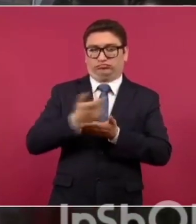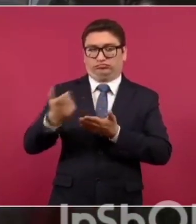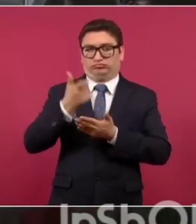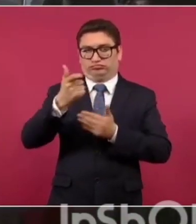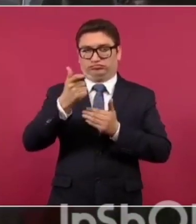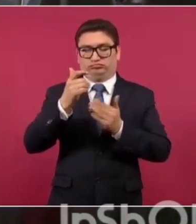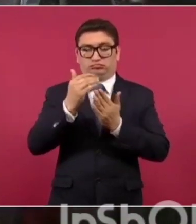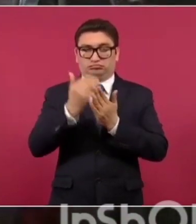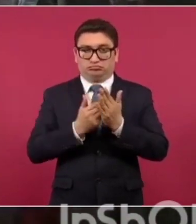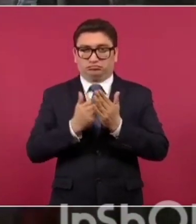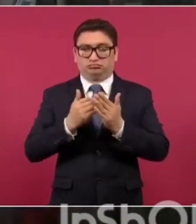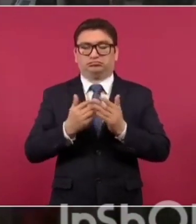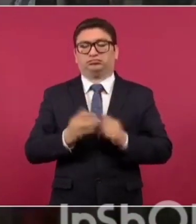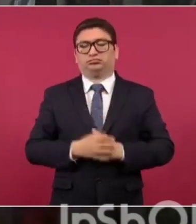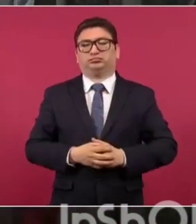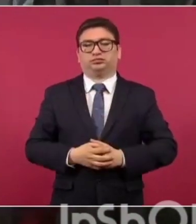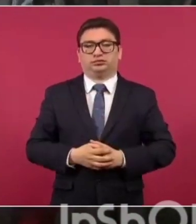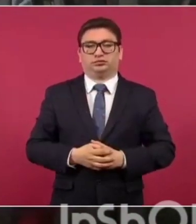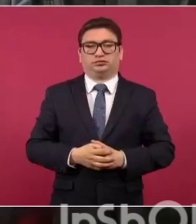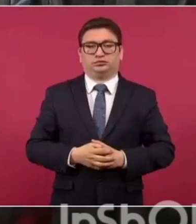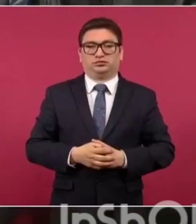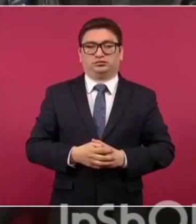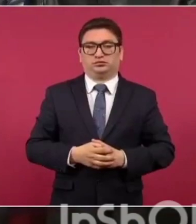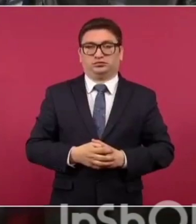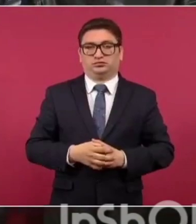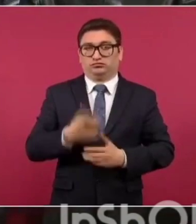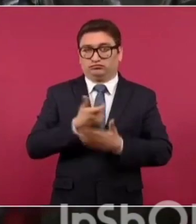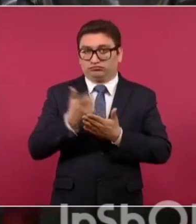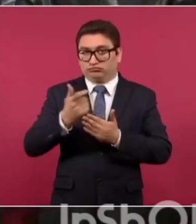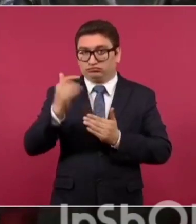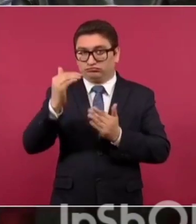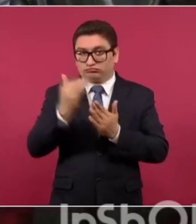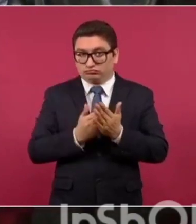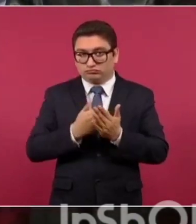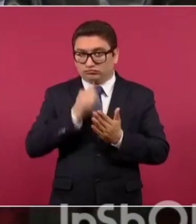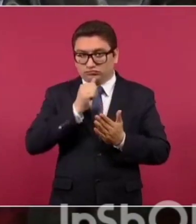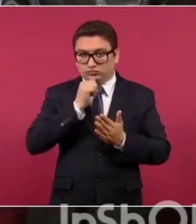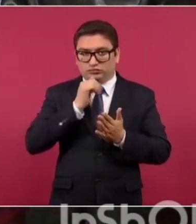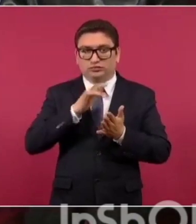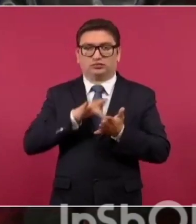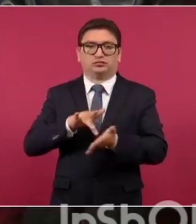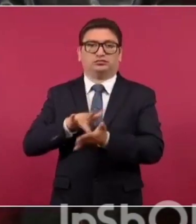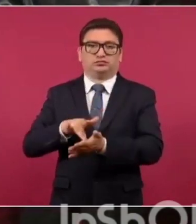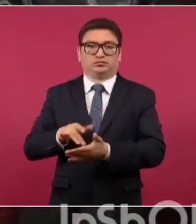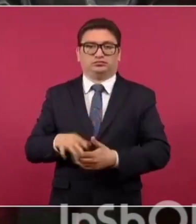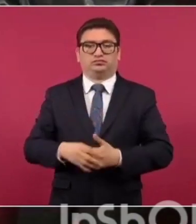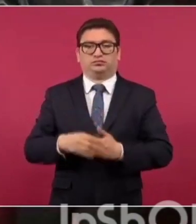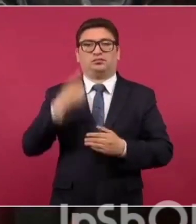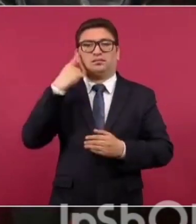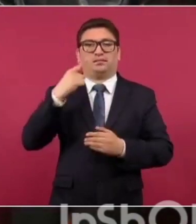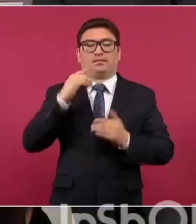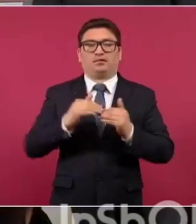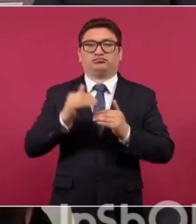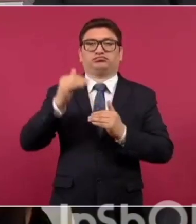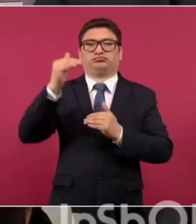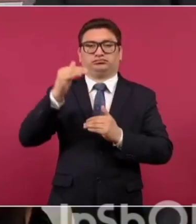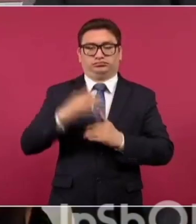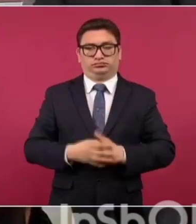mínimo no es tan mínimo, ayuda a que hacia arriba,